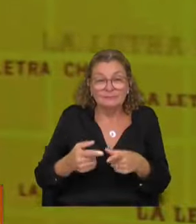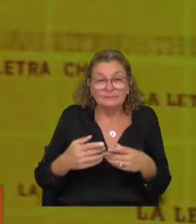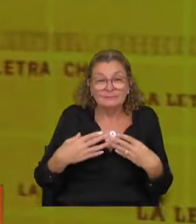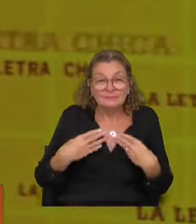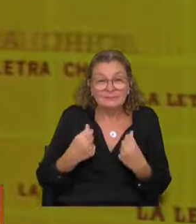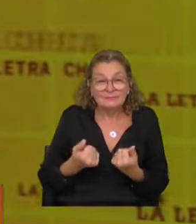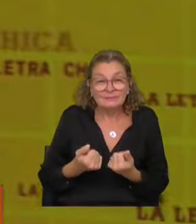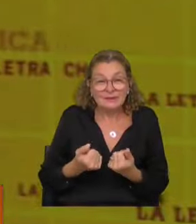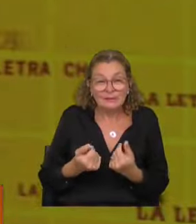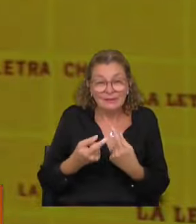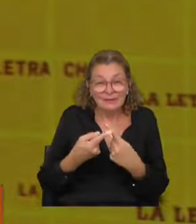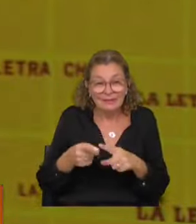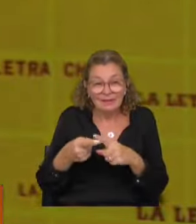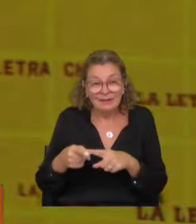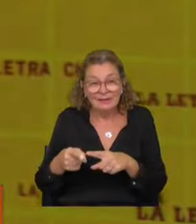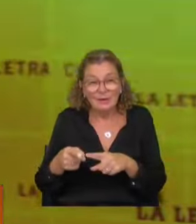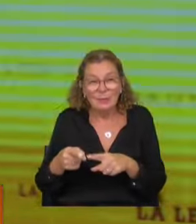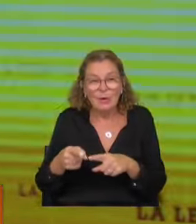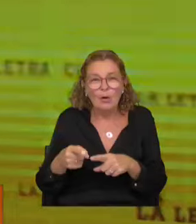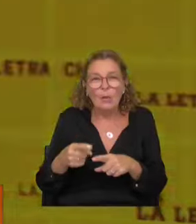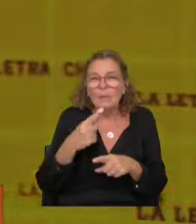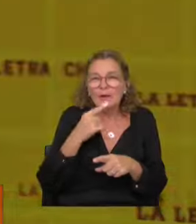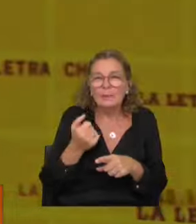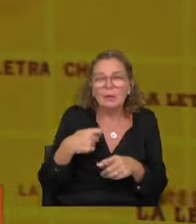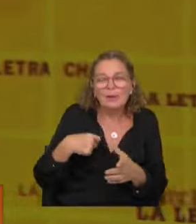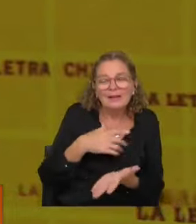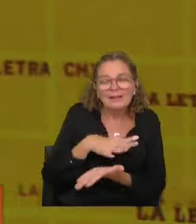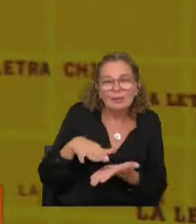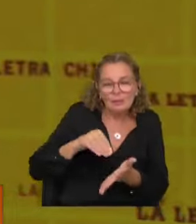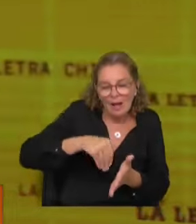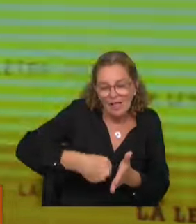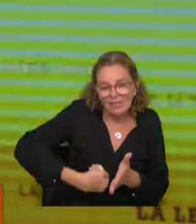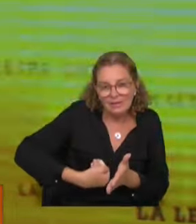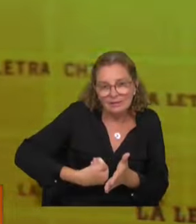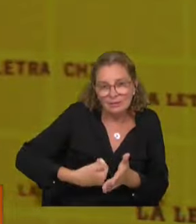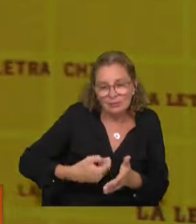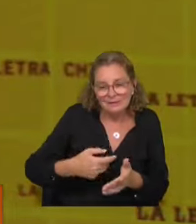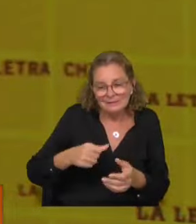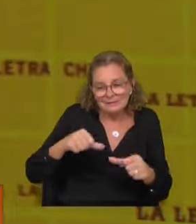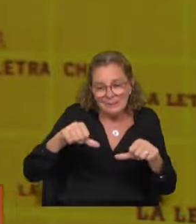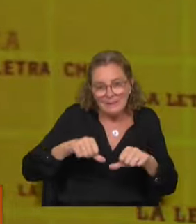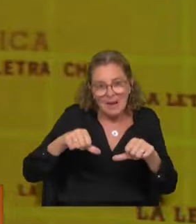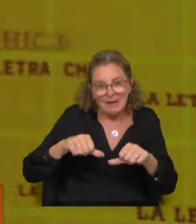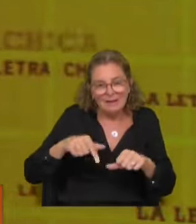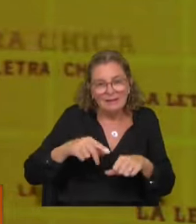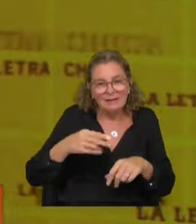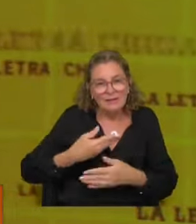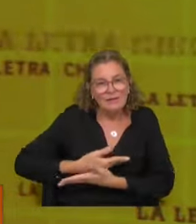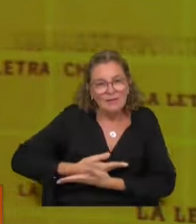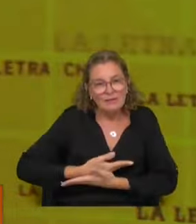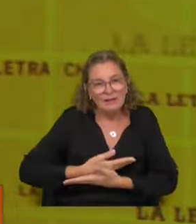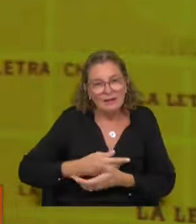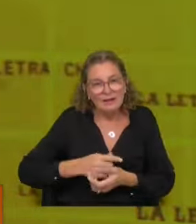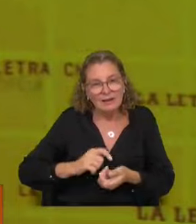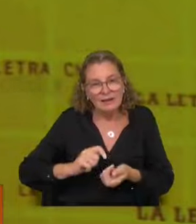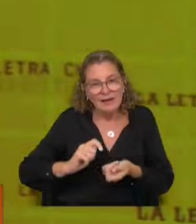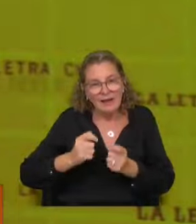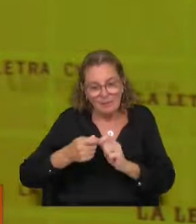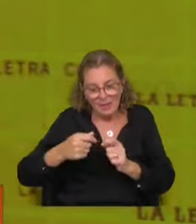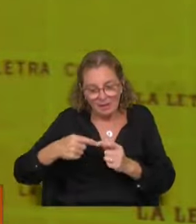llamamos alteraciones epigenéticas cuando la situación intraútero es adversa ese feto reprograma se reprograma